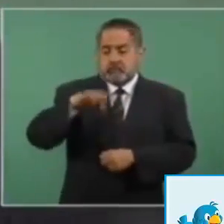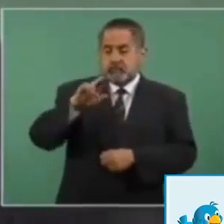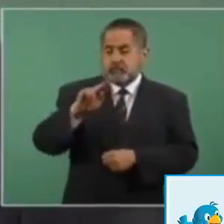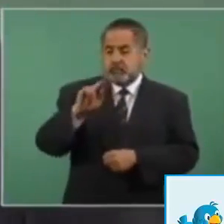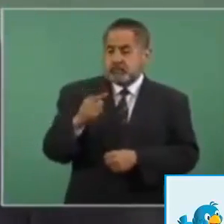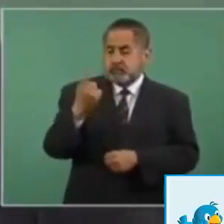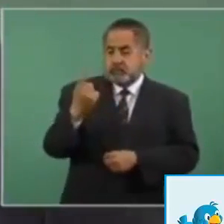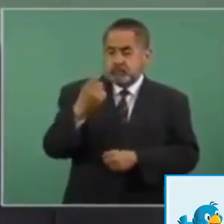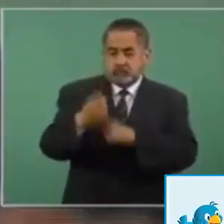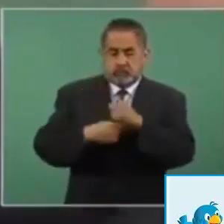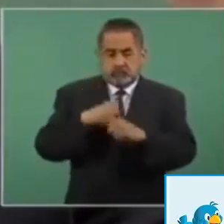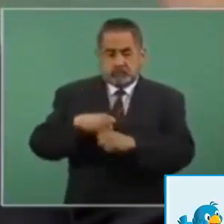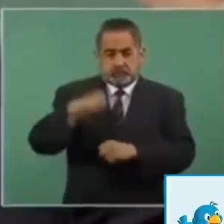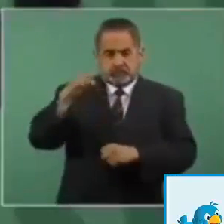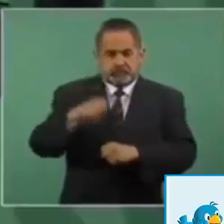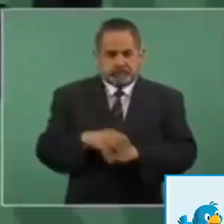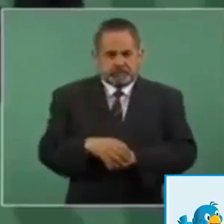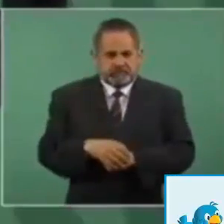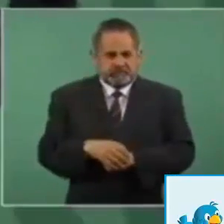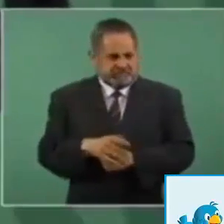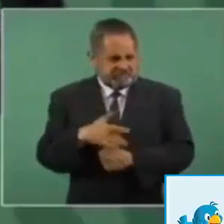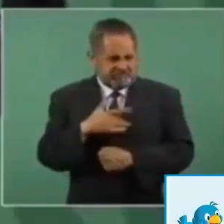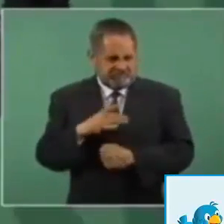Isela, pero así,